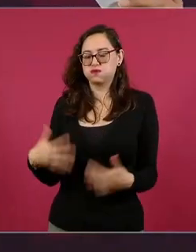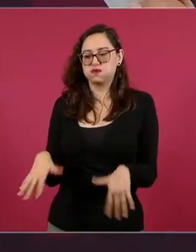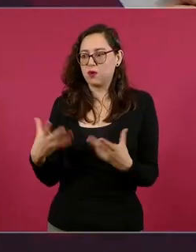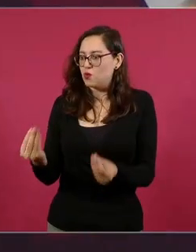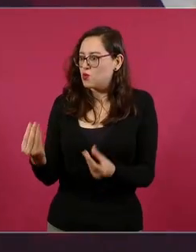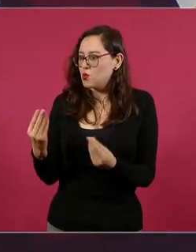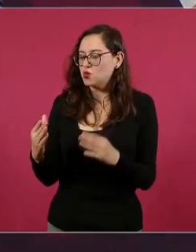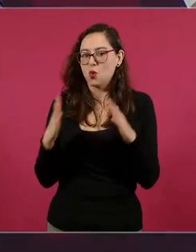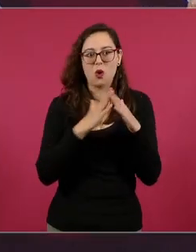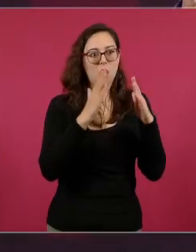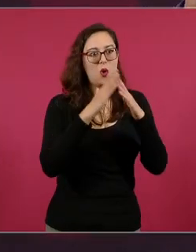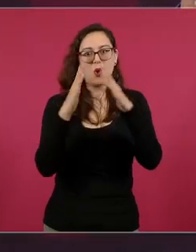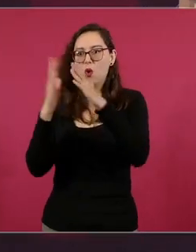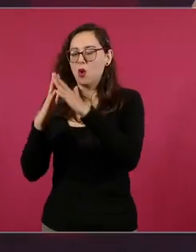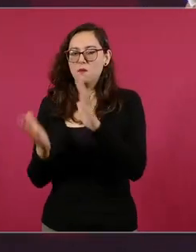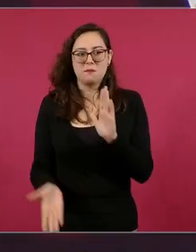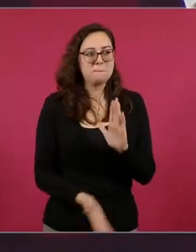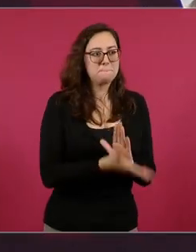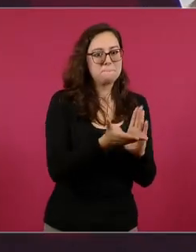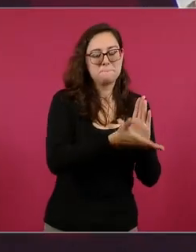porque